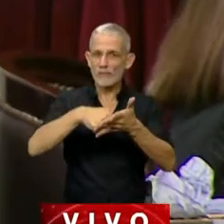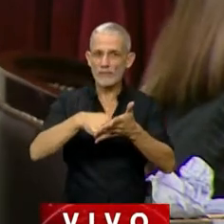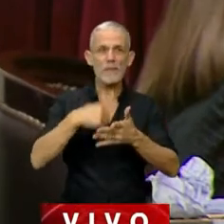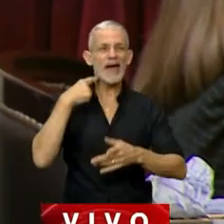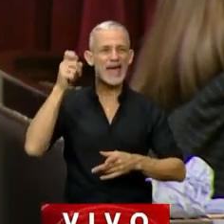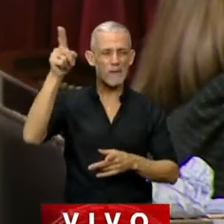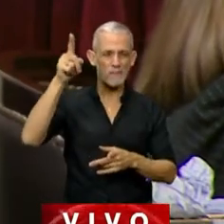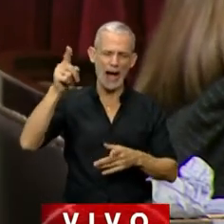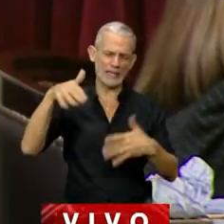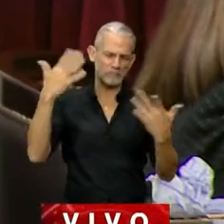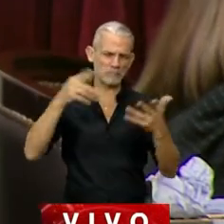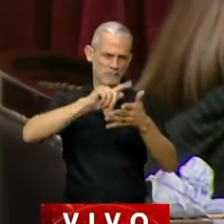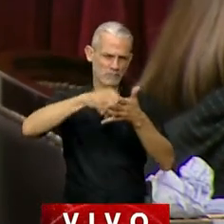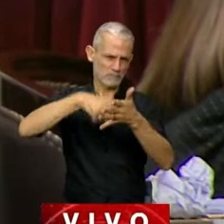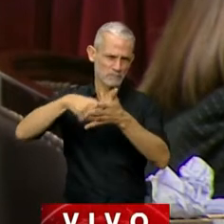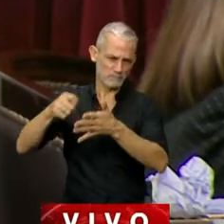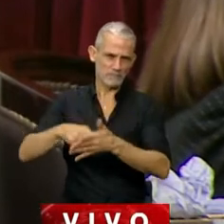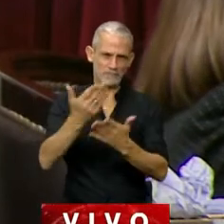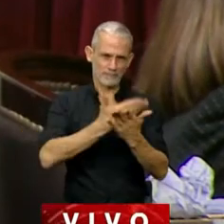firmados en España, entre otros convenios.